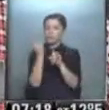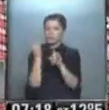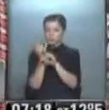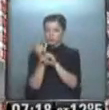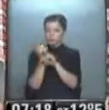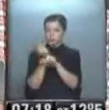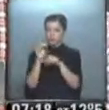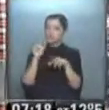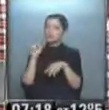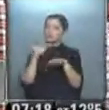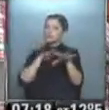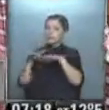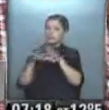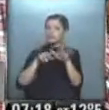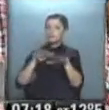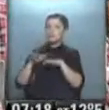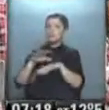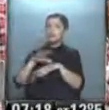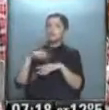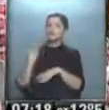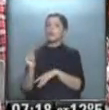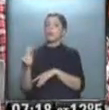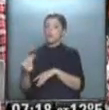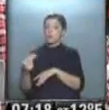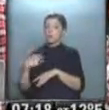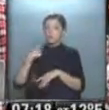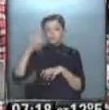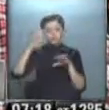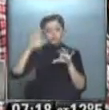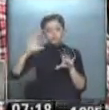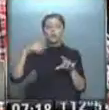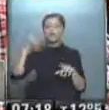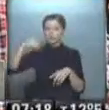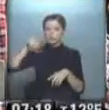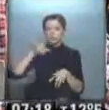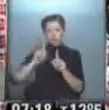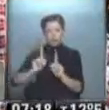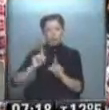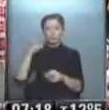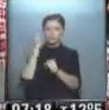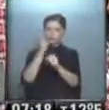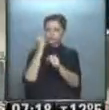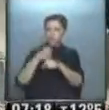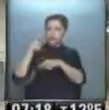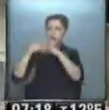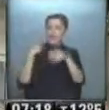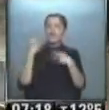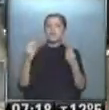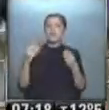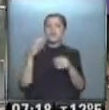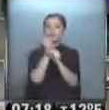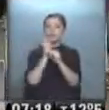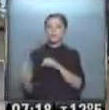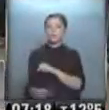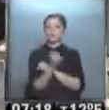de la lucha que lo llevó a esta situación y que pensamos seguir hasta conseguir la victoria de los trabajadores el